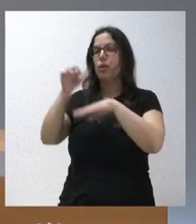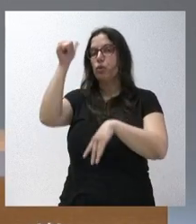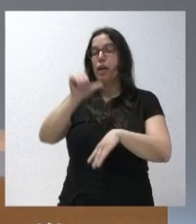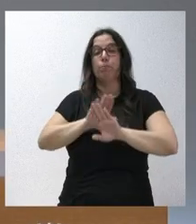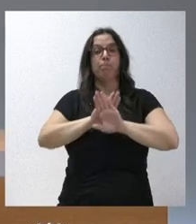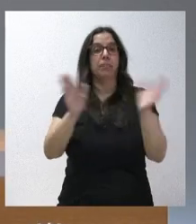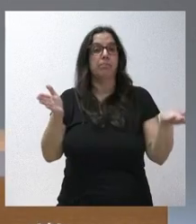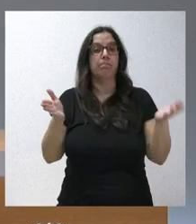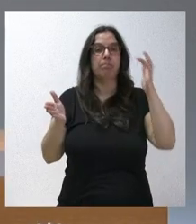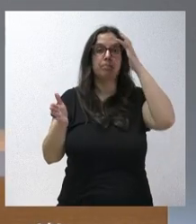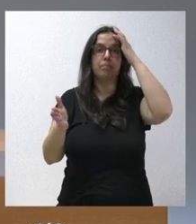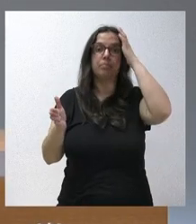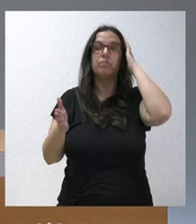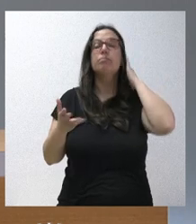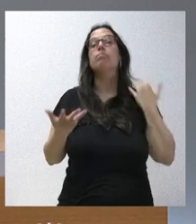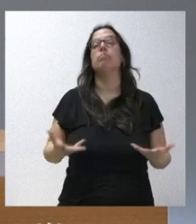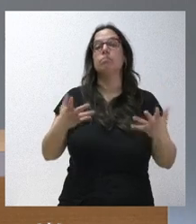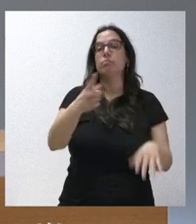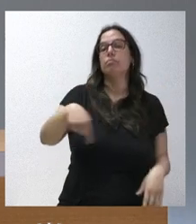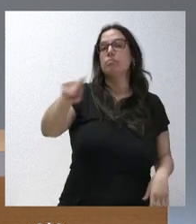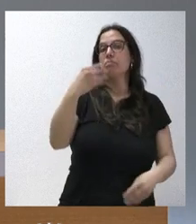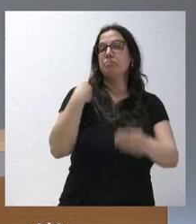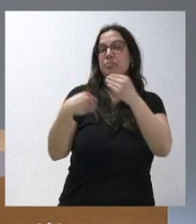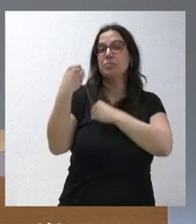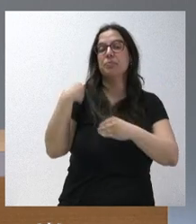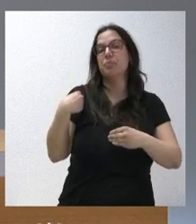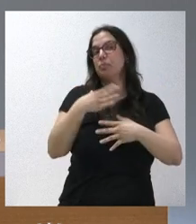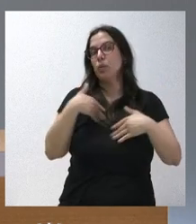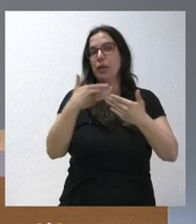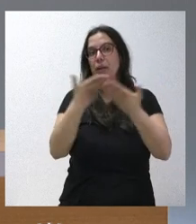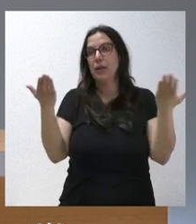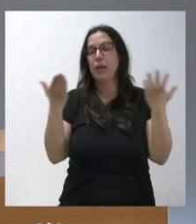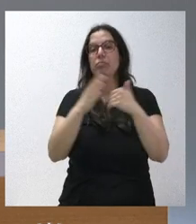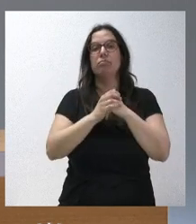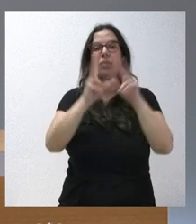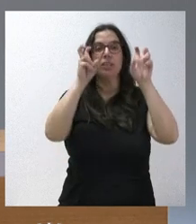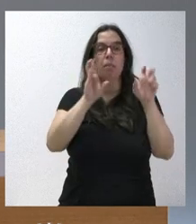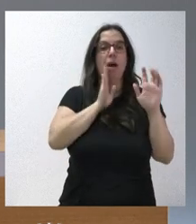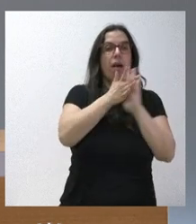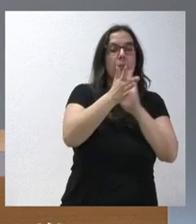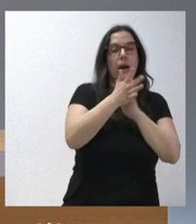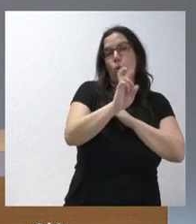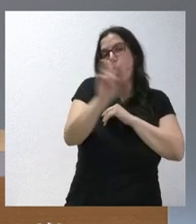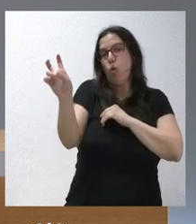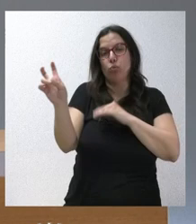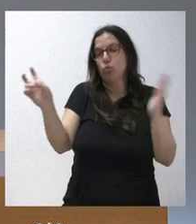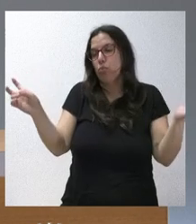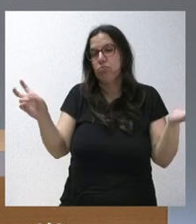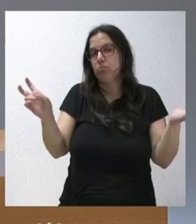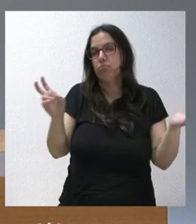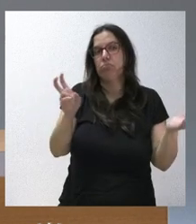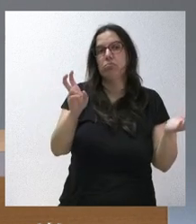más pues estamos a su disposición para cualquier pregunta que deseen realizar sobre estos temas o sobre cualquier otros que